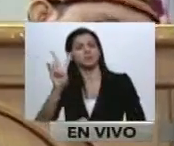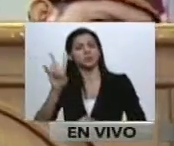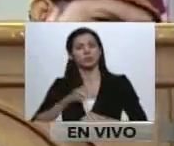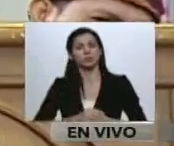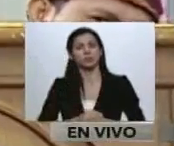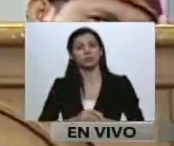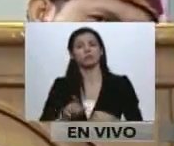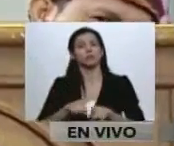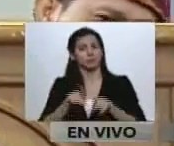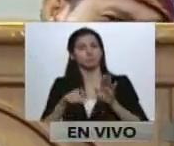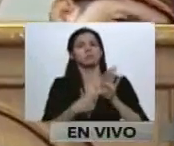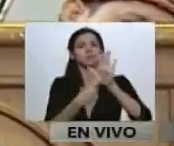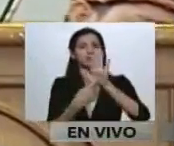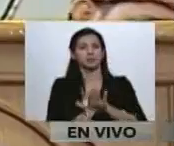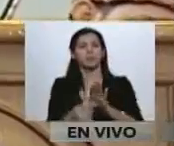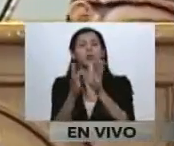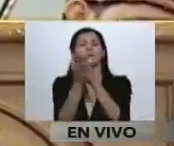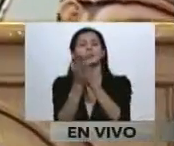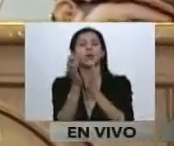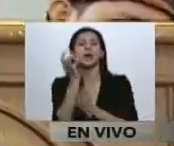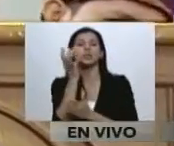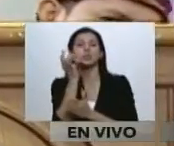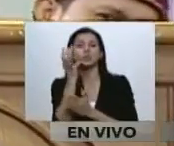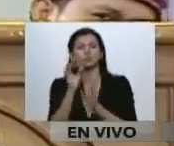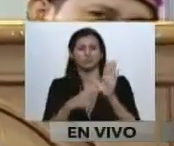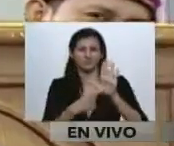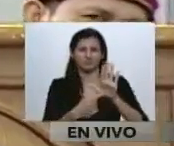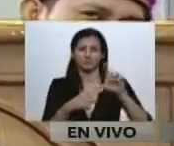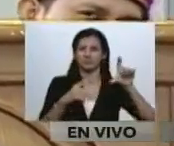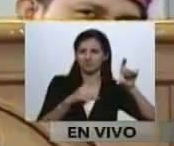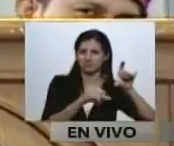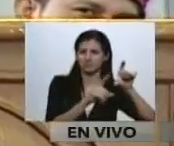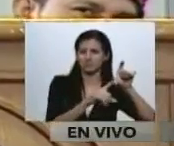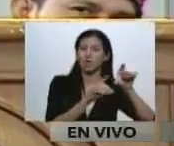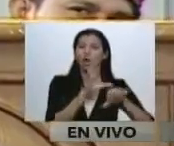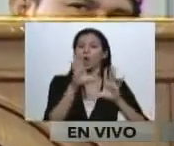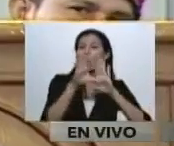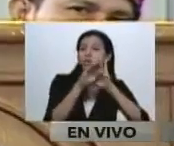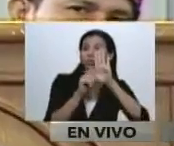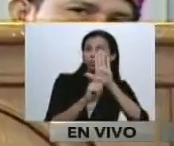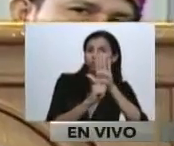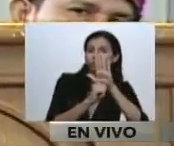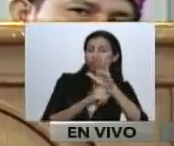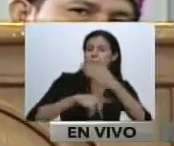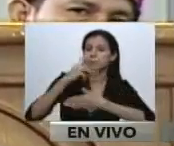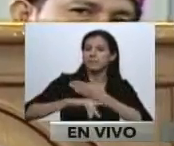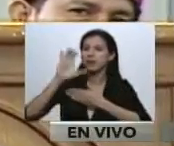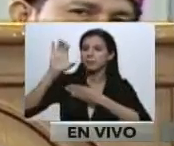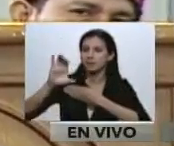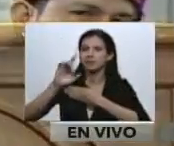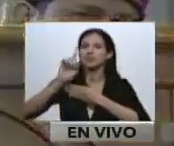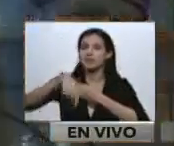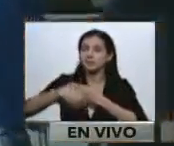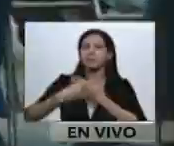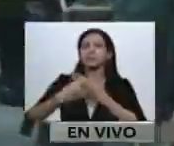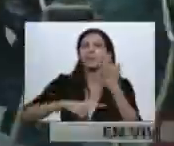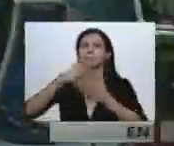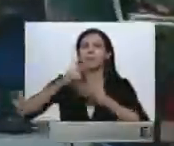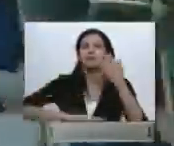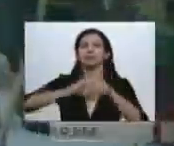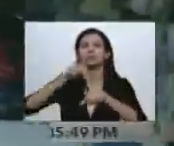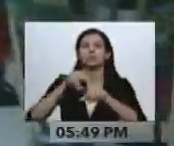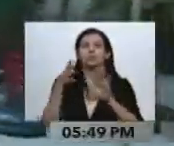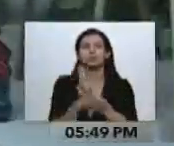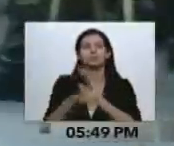También presentamos el libro azul, nuestra constitución, el plan de la patria y el reciente plan nacional de derechos